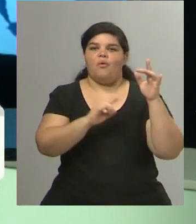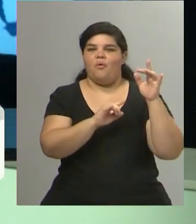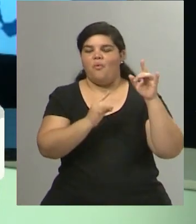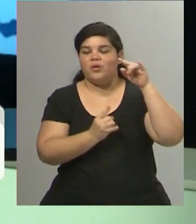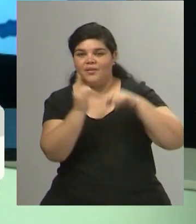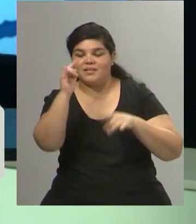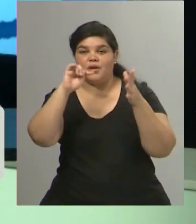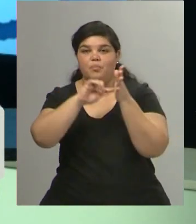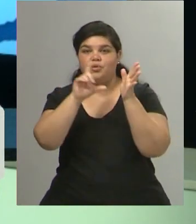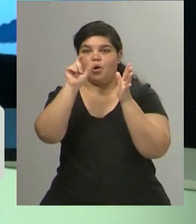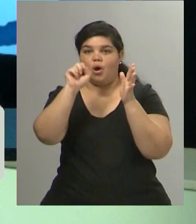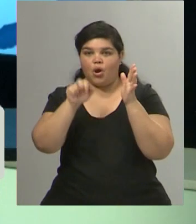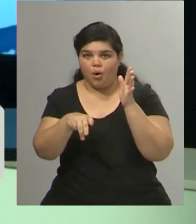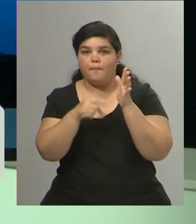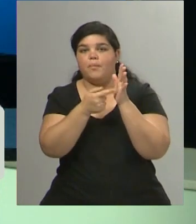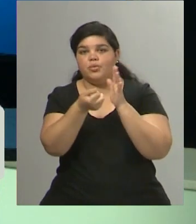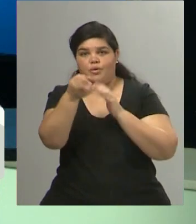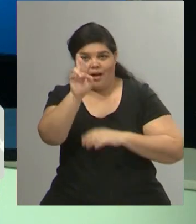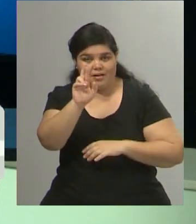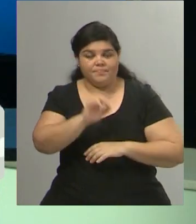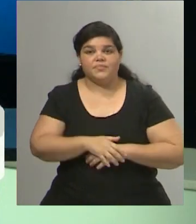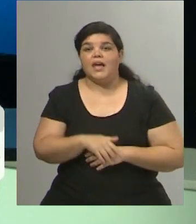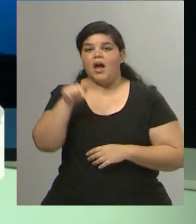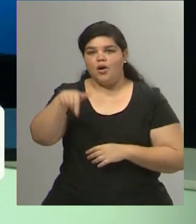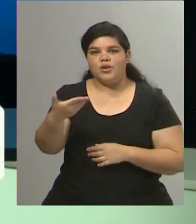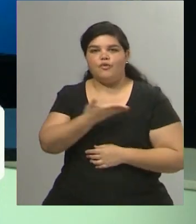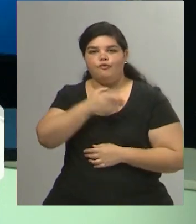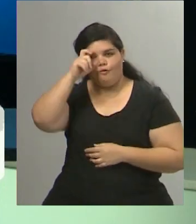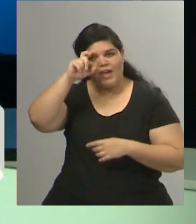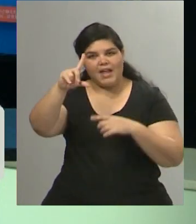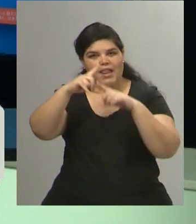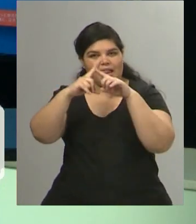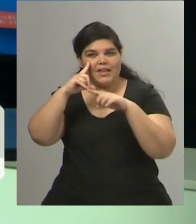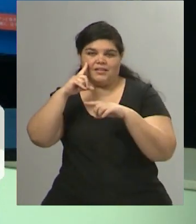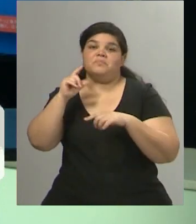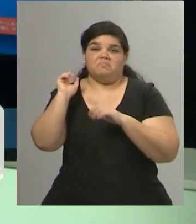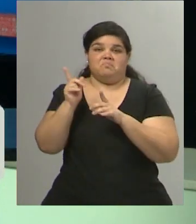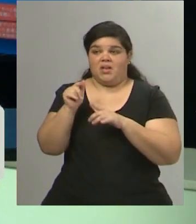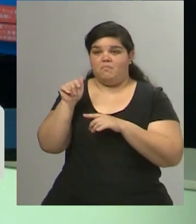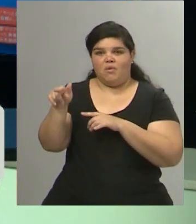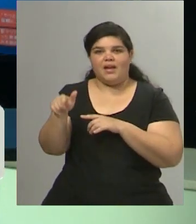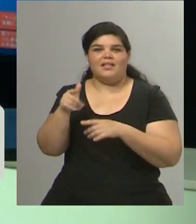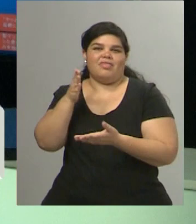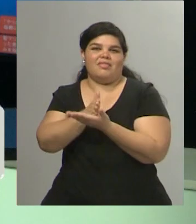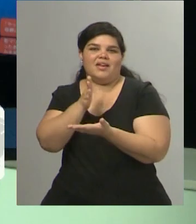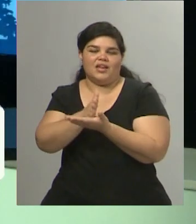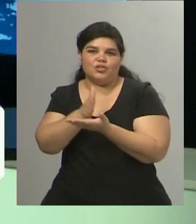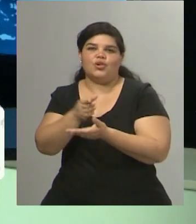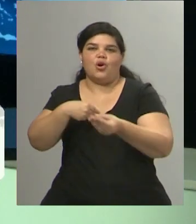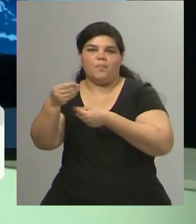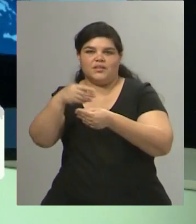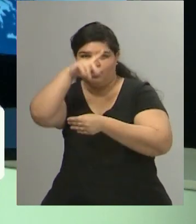unidiversidad.com.ar. Hablamos con Félix Peña, especialista en Relaciones Económicas Internacionales, Derecho del Comercio Internacional e